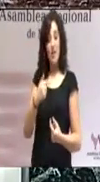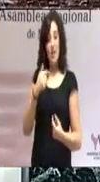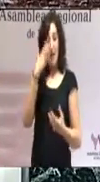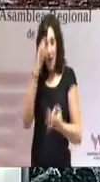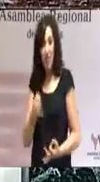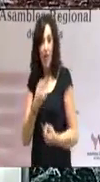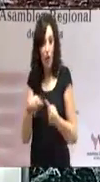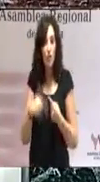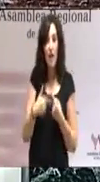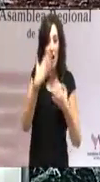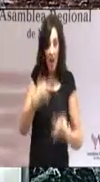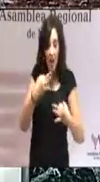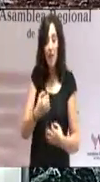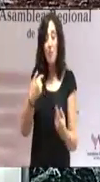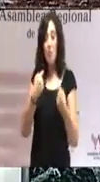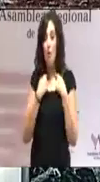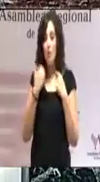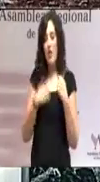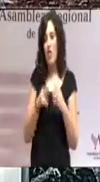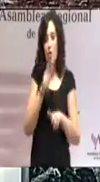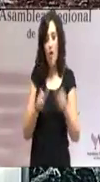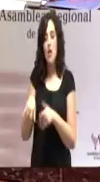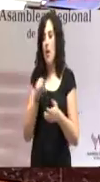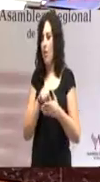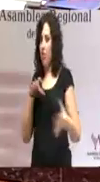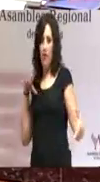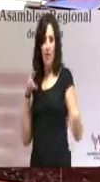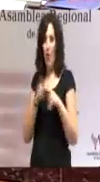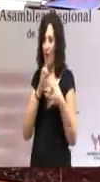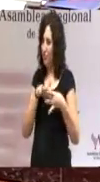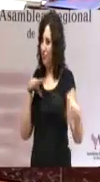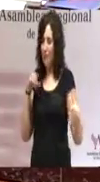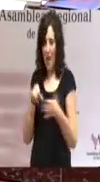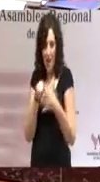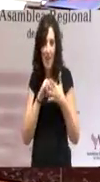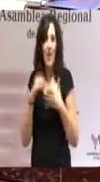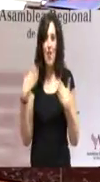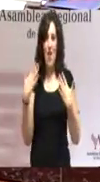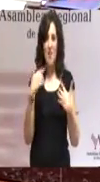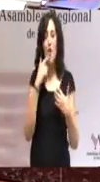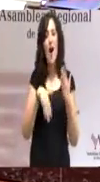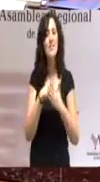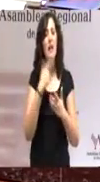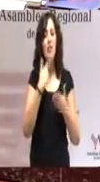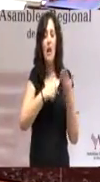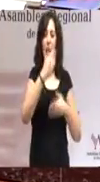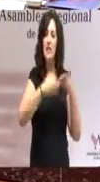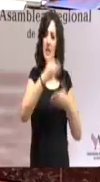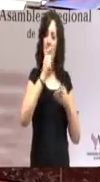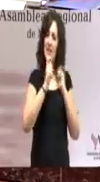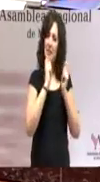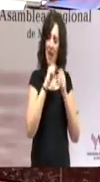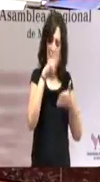espanta la confianza de la ciudadanía y nos despega de ella, y eso no es conveniente. Sin embargo, ha reconocido que lee mis entrevistas.